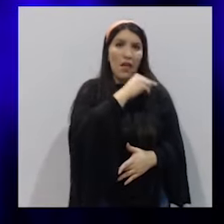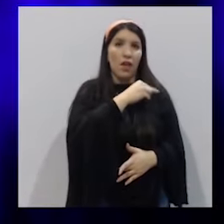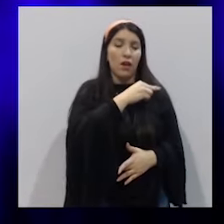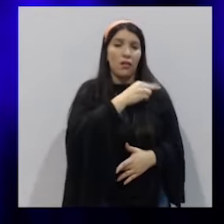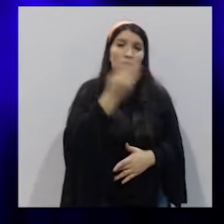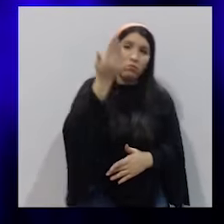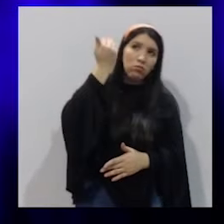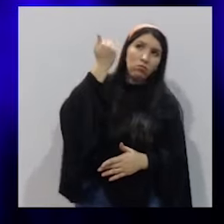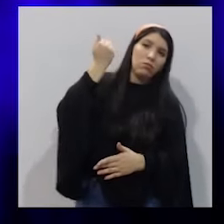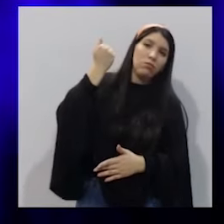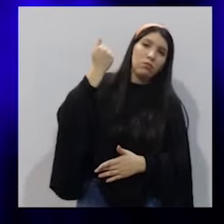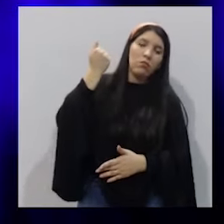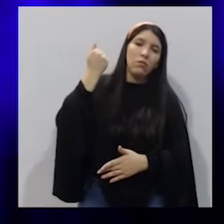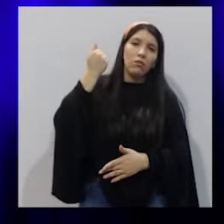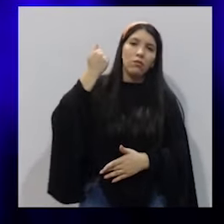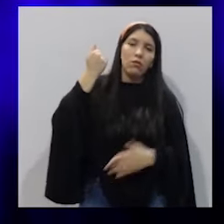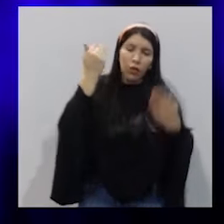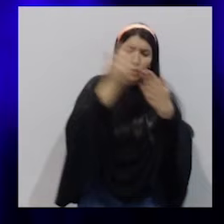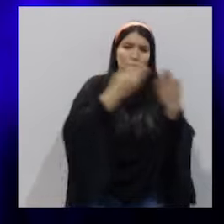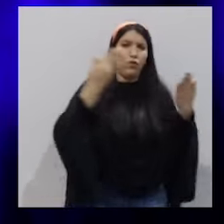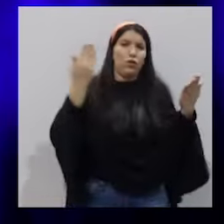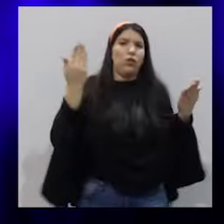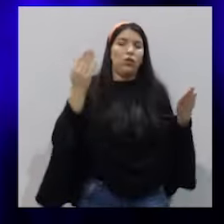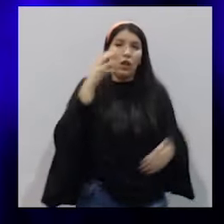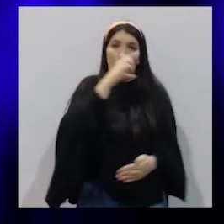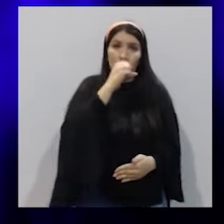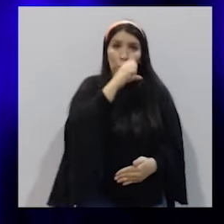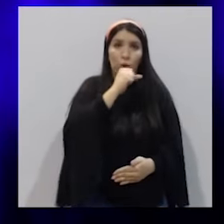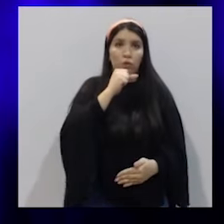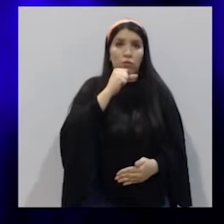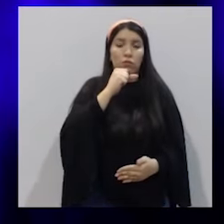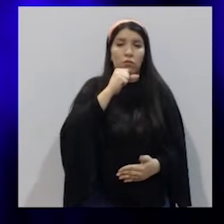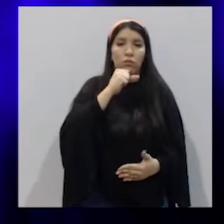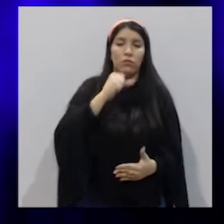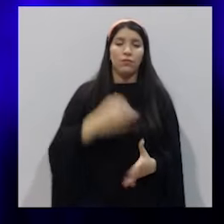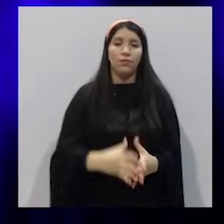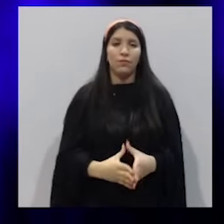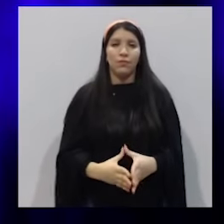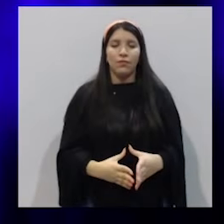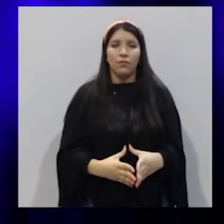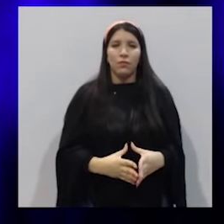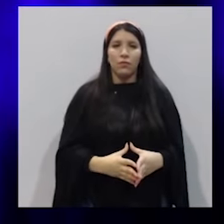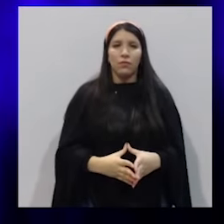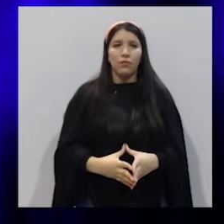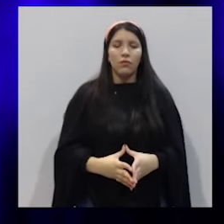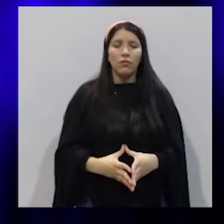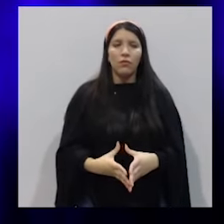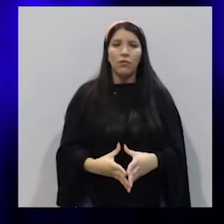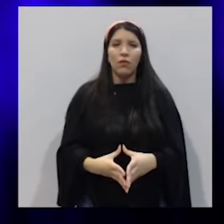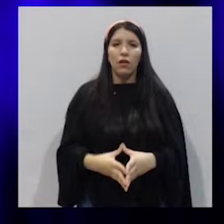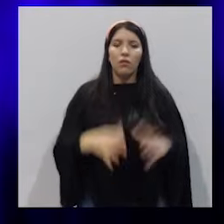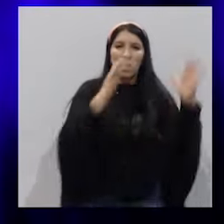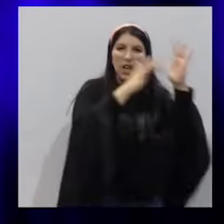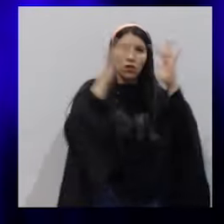estas piedras que se transformen en pan luego de un ayuno él sabía que jesús tenía hambre si él se